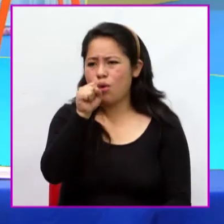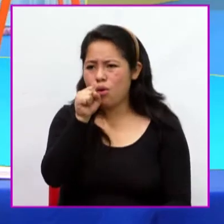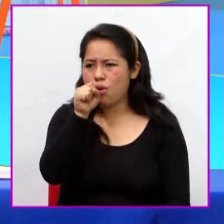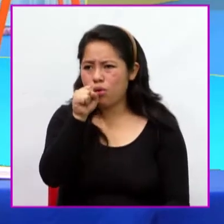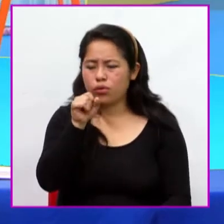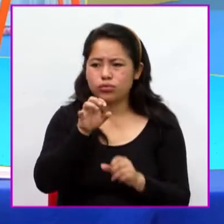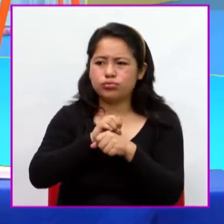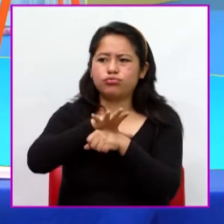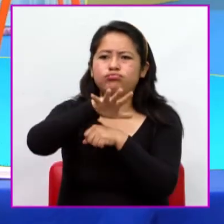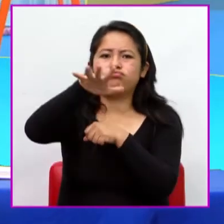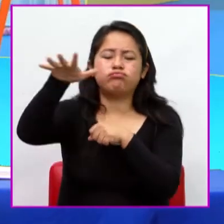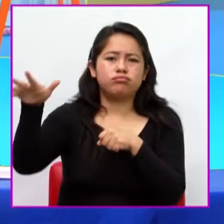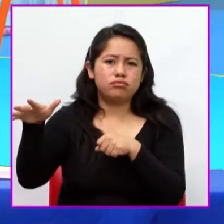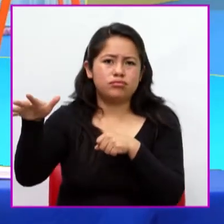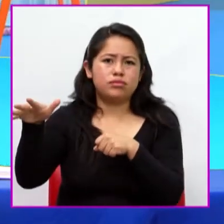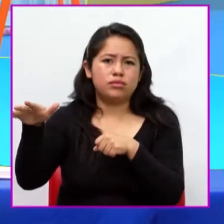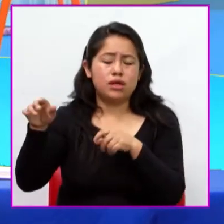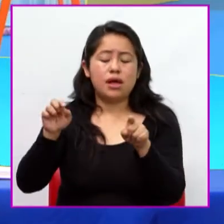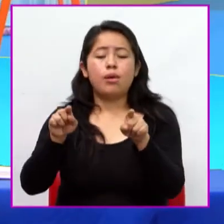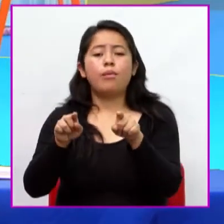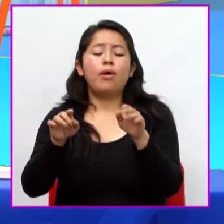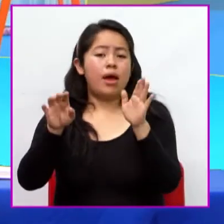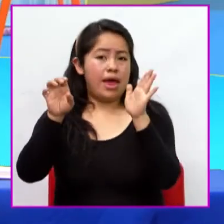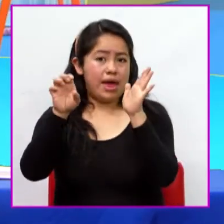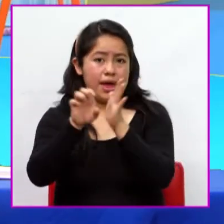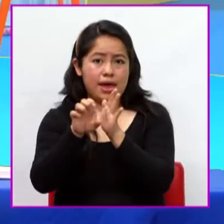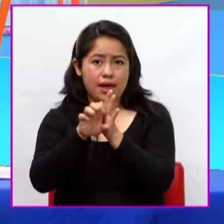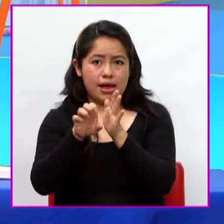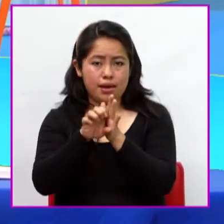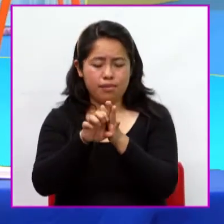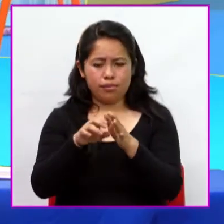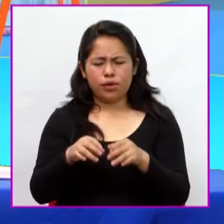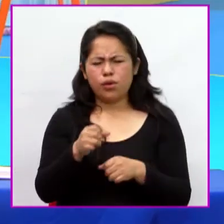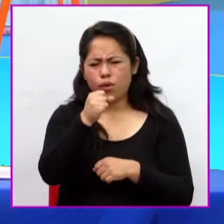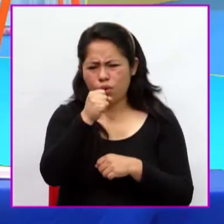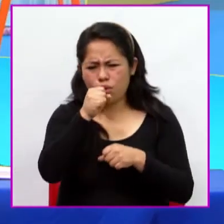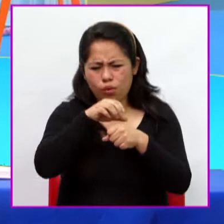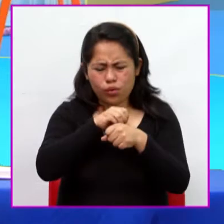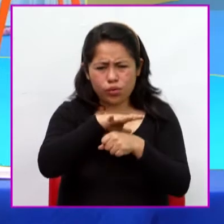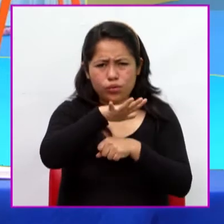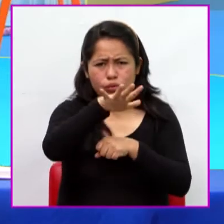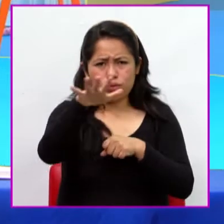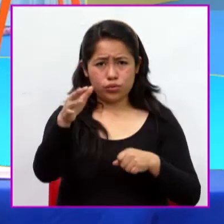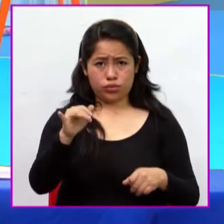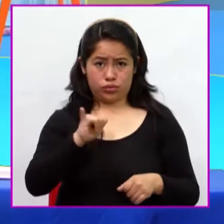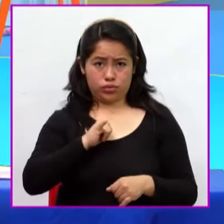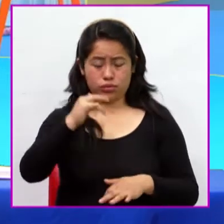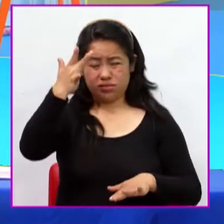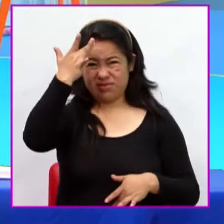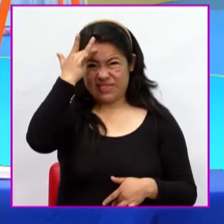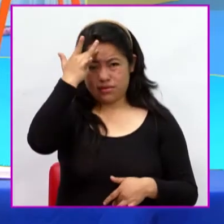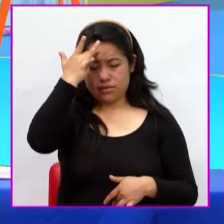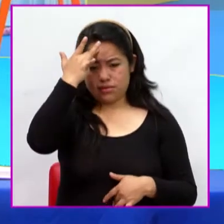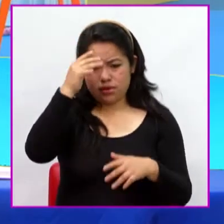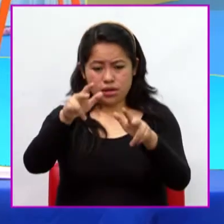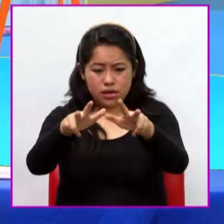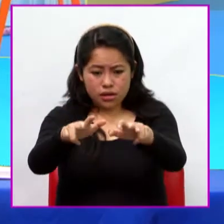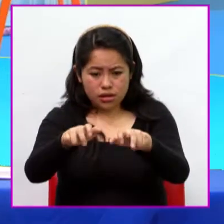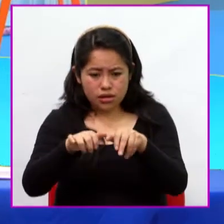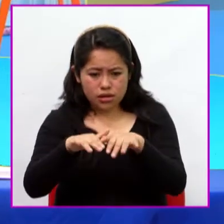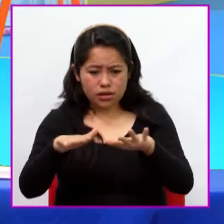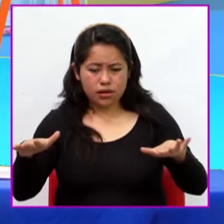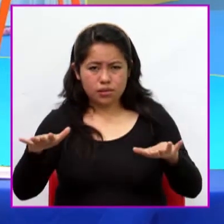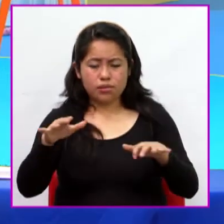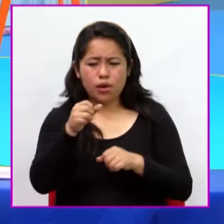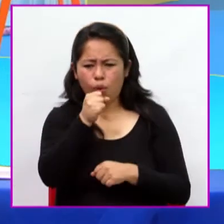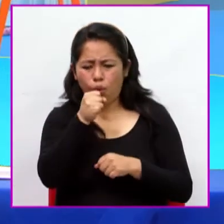esas gotitas caen en los muebles, por ejemplo, en esta mesa, en la puerta, en los objetos, en los